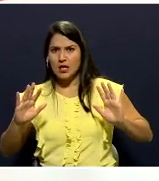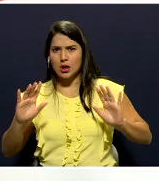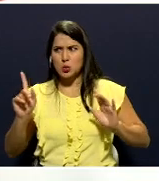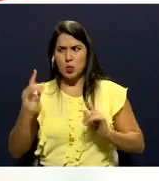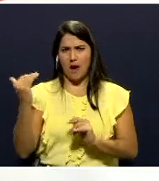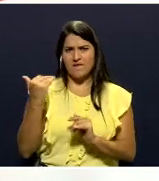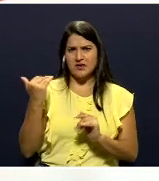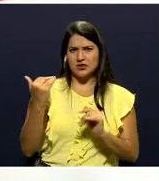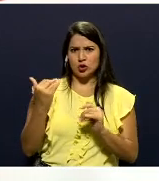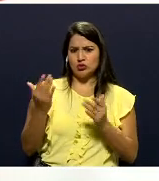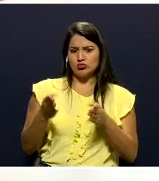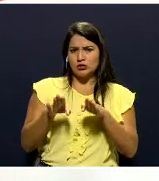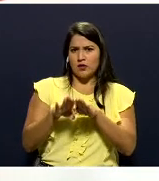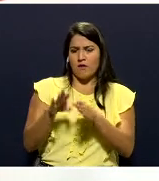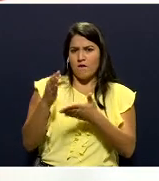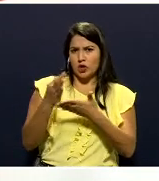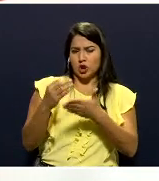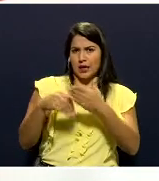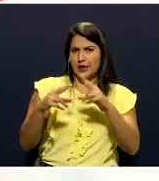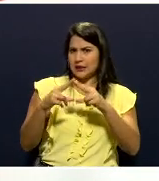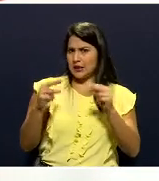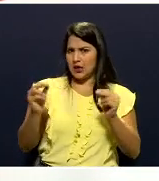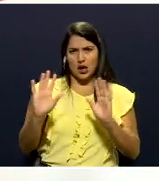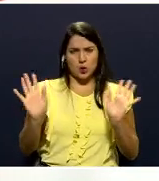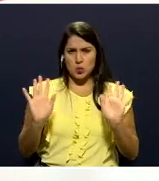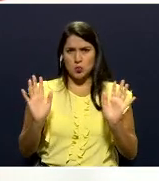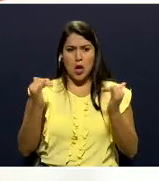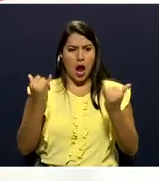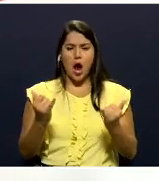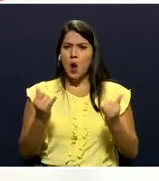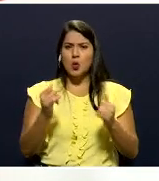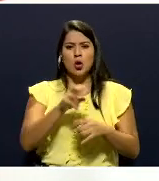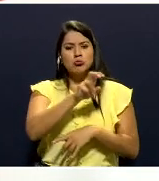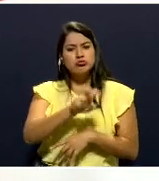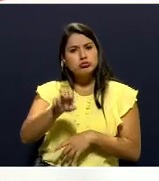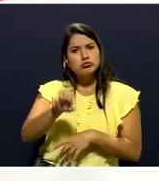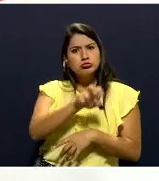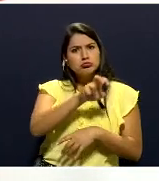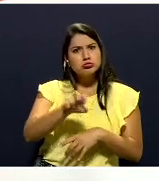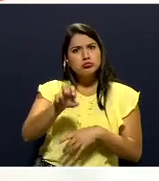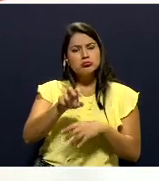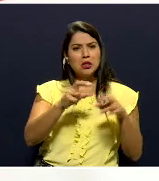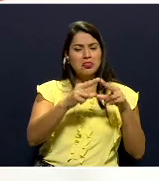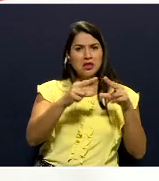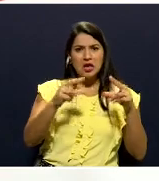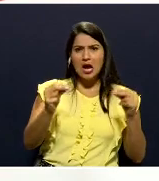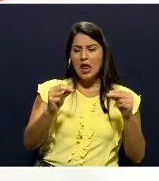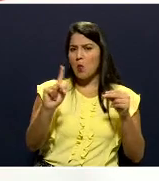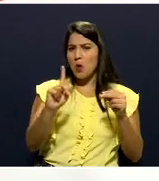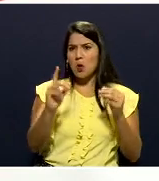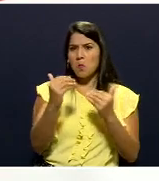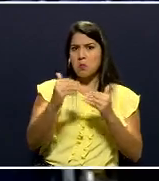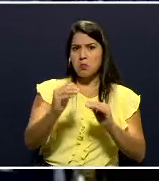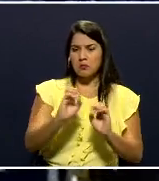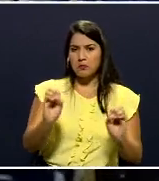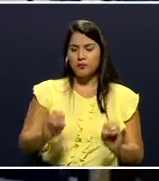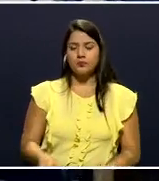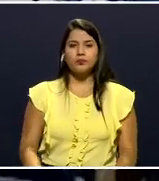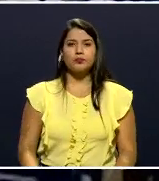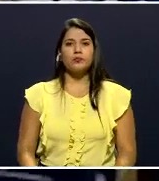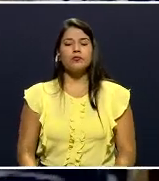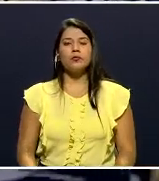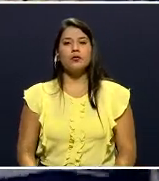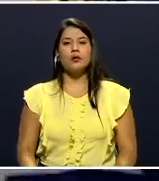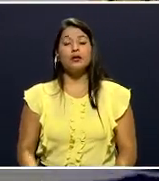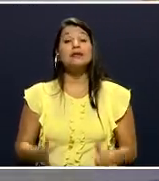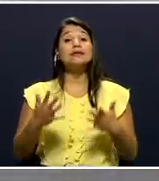hay un tránsito normal, tanto de personas, de mercancías y de migración en general. Luego de